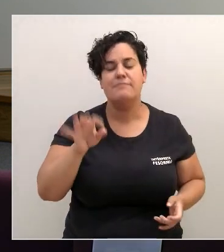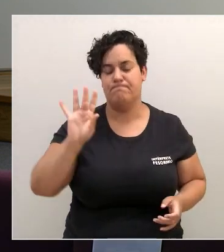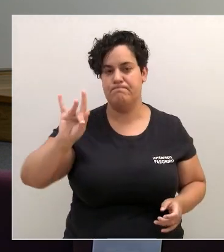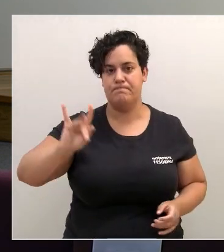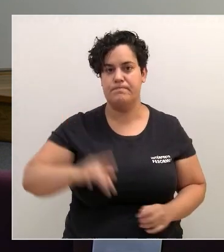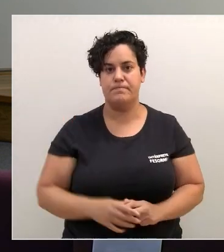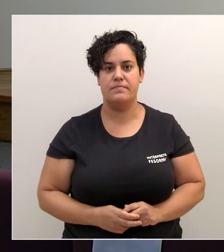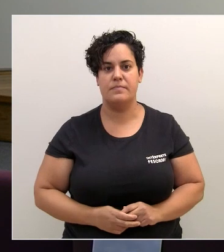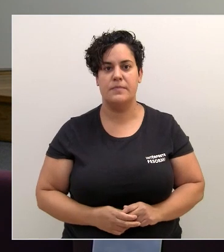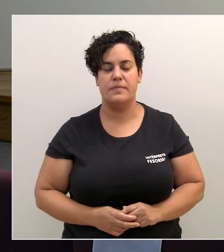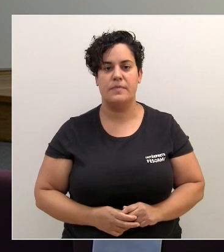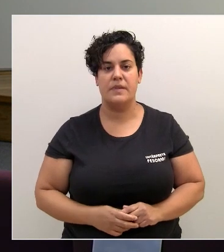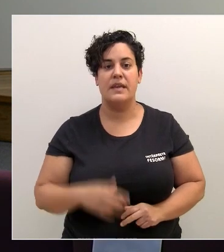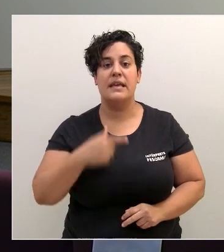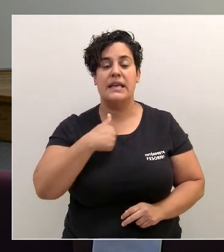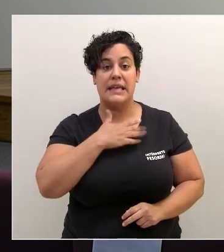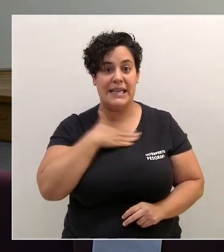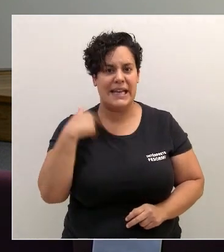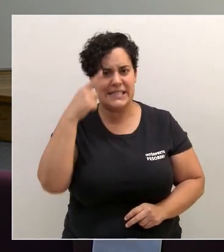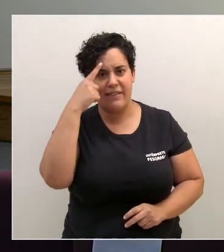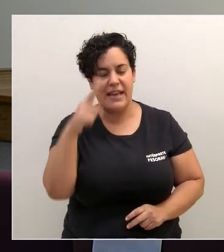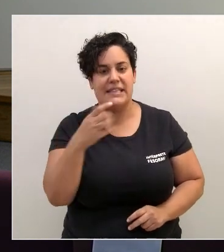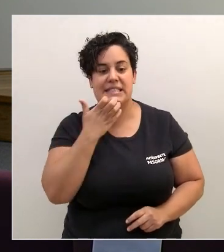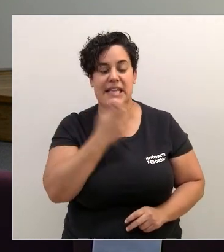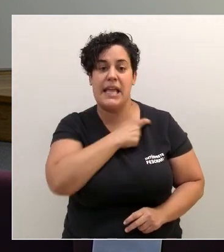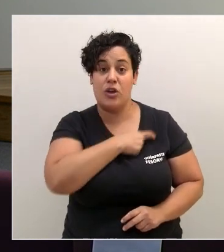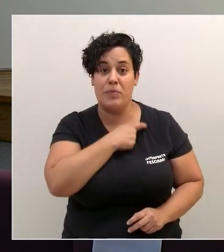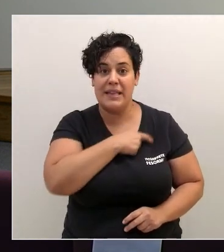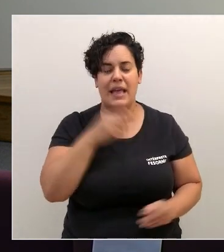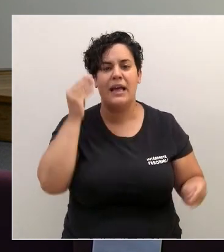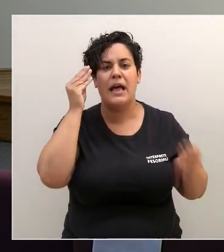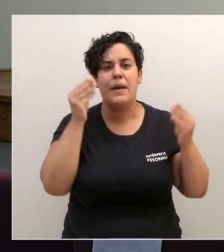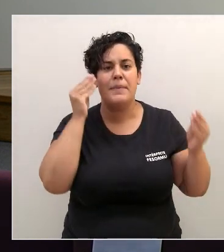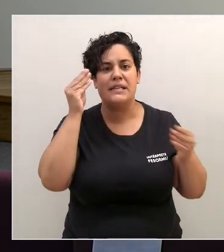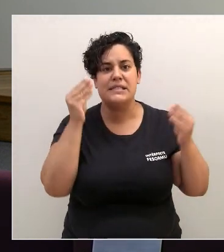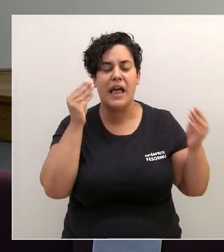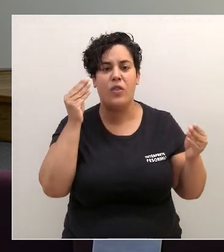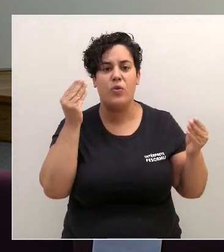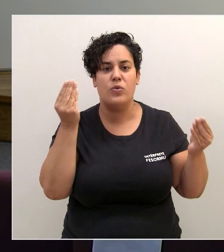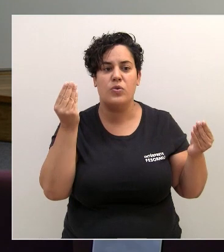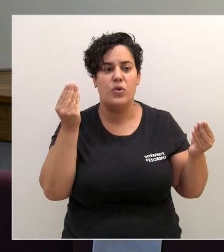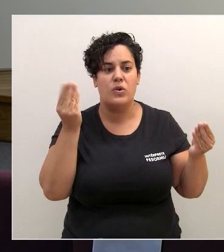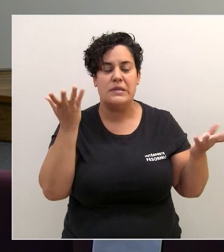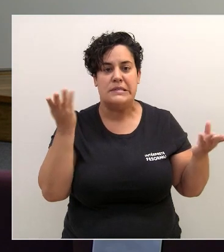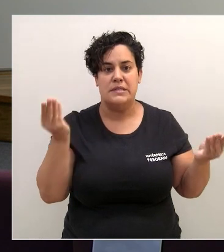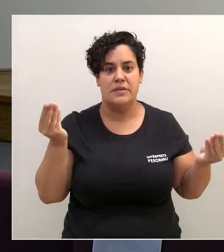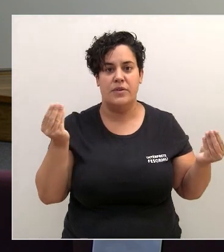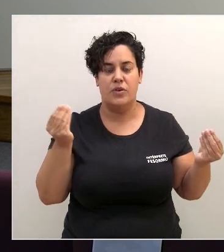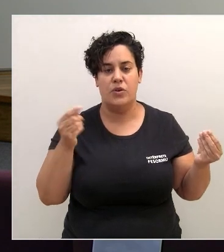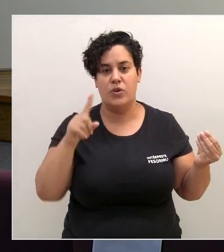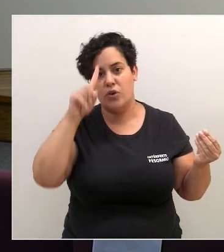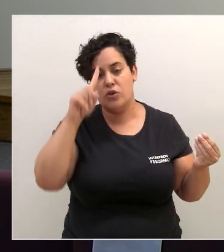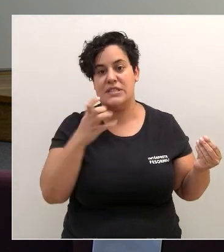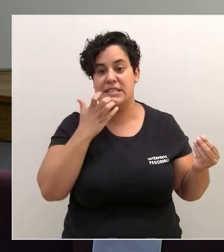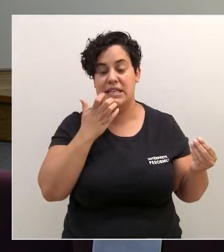Y también saber si se ha llegado a plantear en la reunión del comité el establecer de nuevo toque de queda o pedirlo en la región de Murcia.